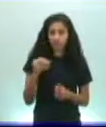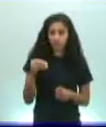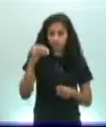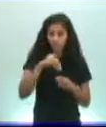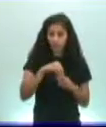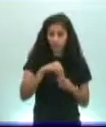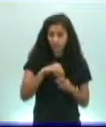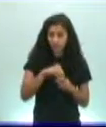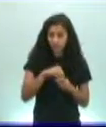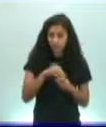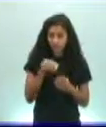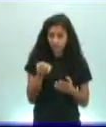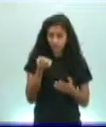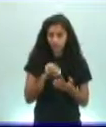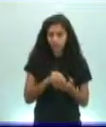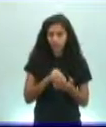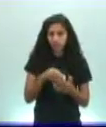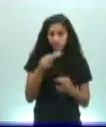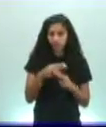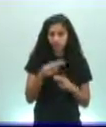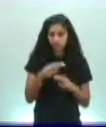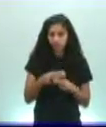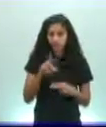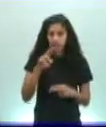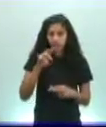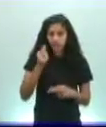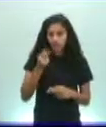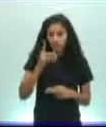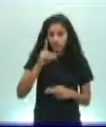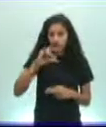de este símbolo se le llama radicando.